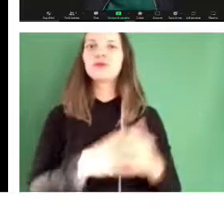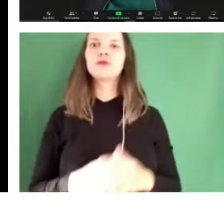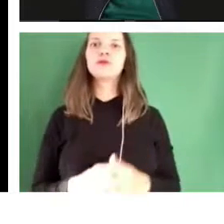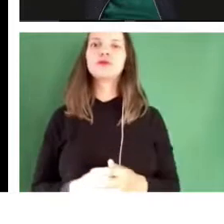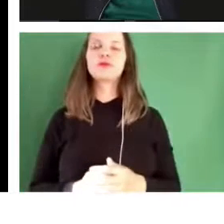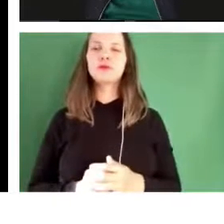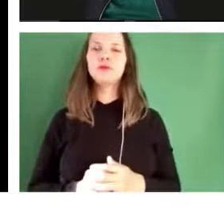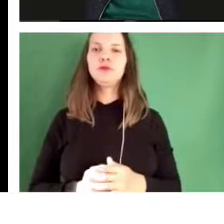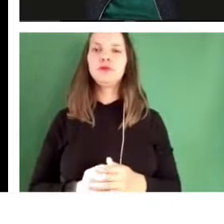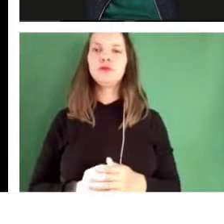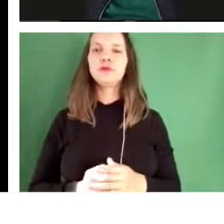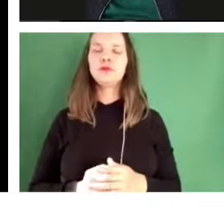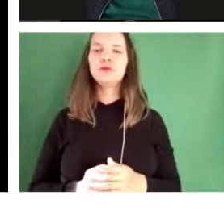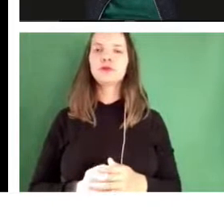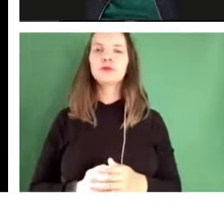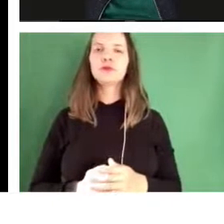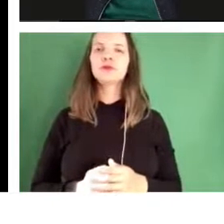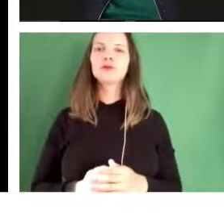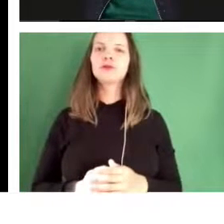Quiero comenzar un poco describiendo